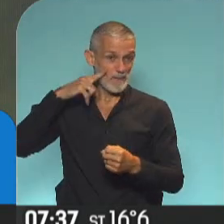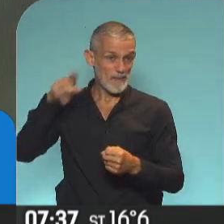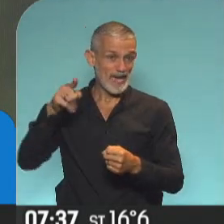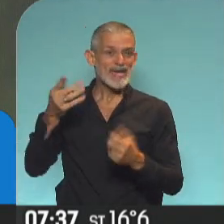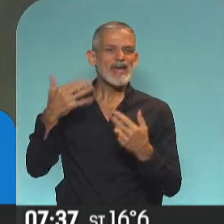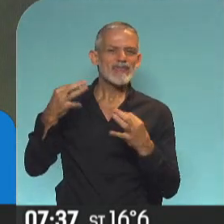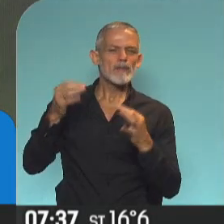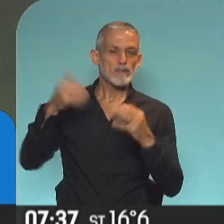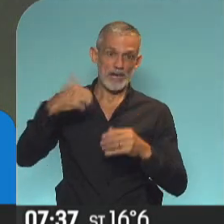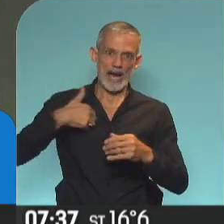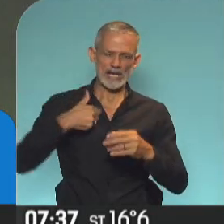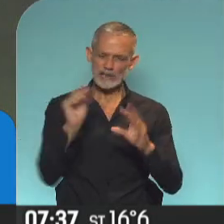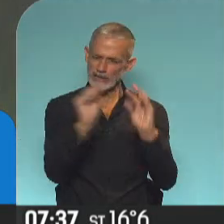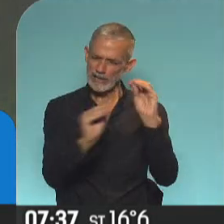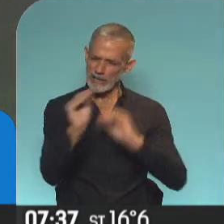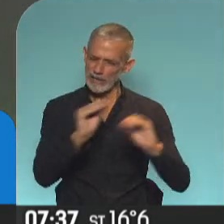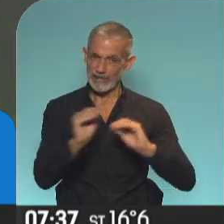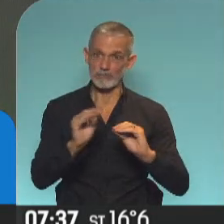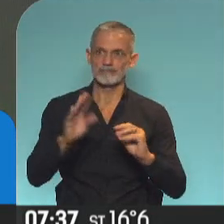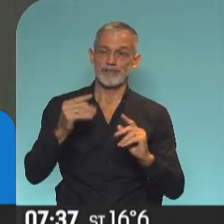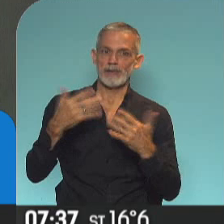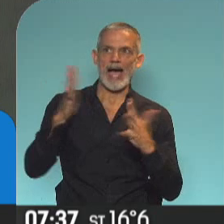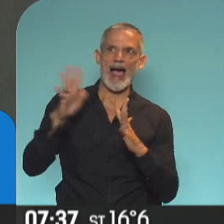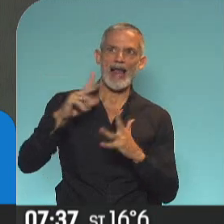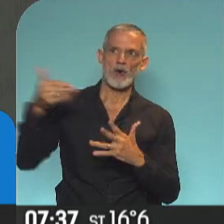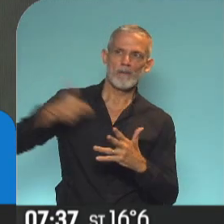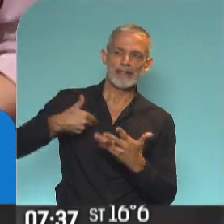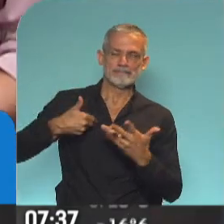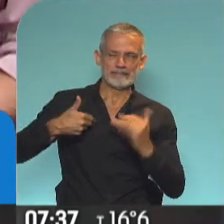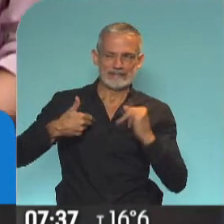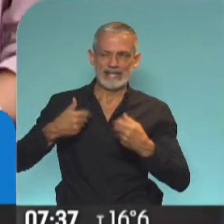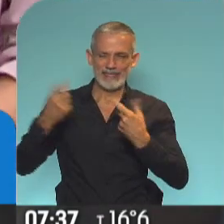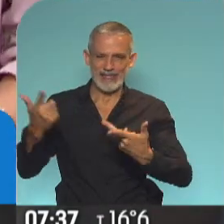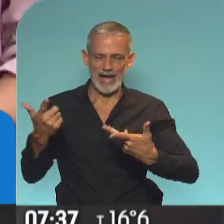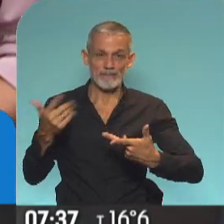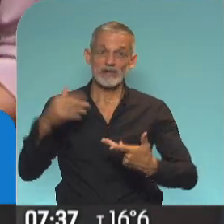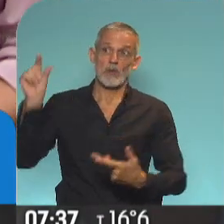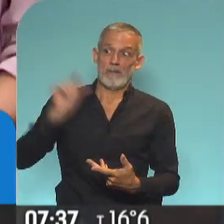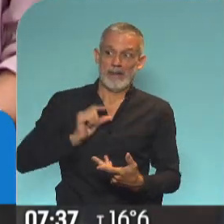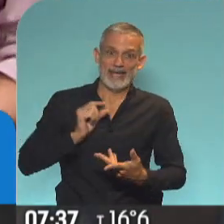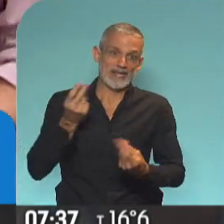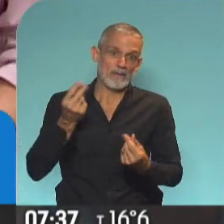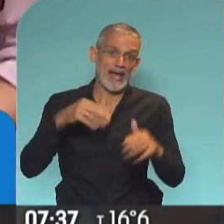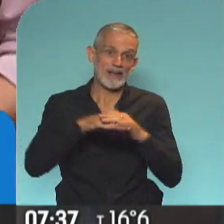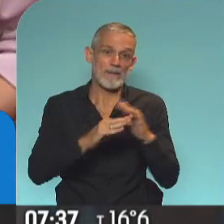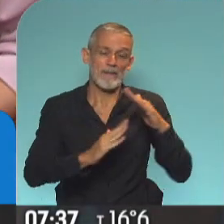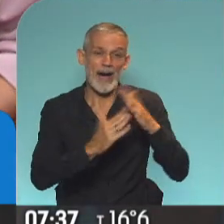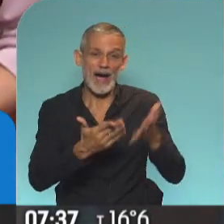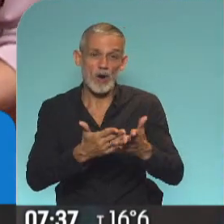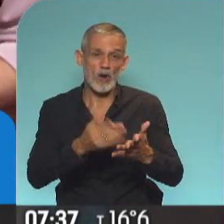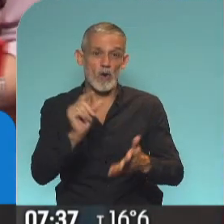se diseñe en la República Argentina. Ahora, ¿alguna concesión habrá que hacer? Y sí, es como cuando te prestan plata en el banco,